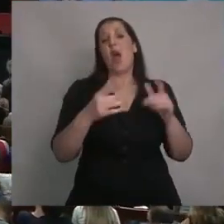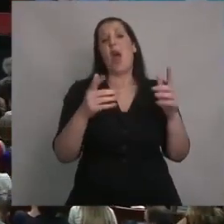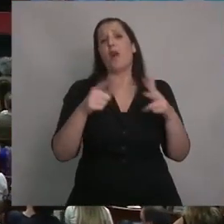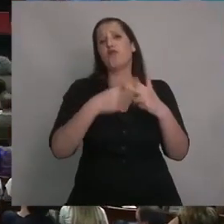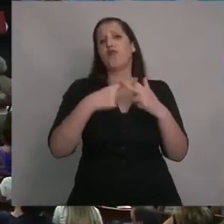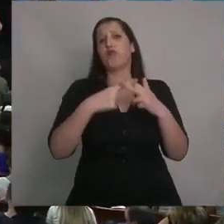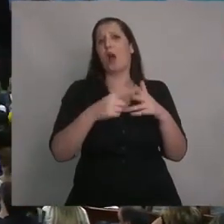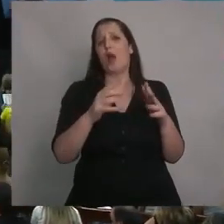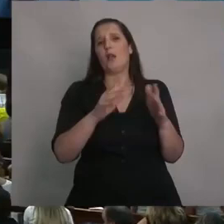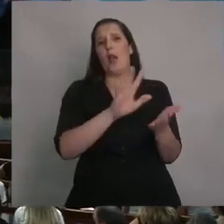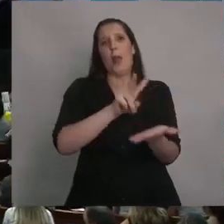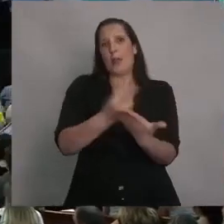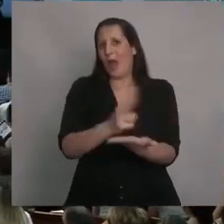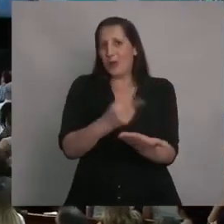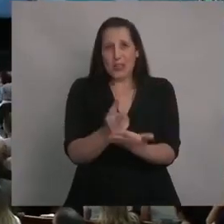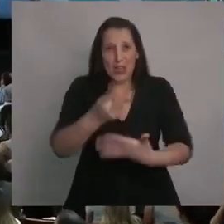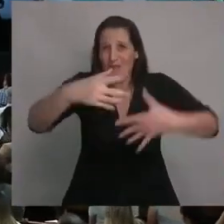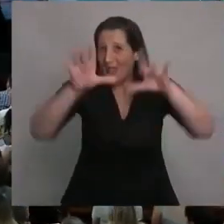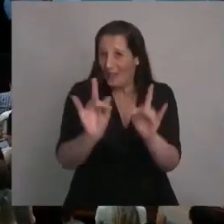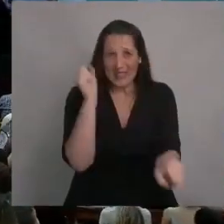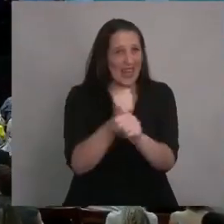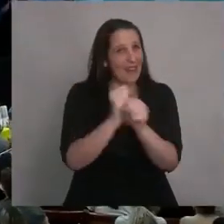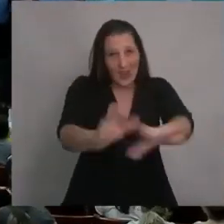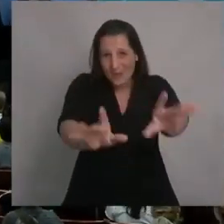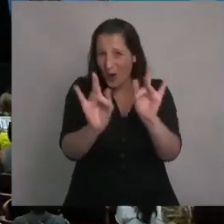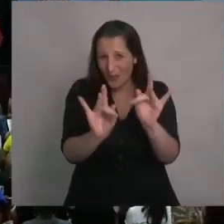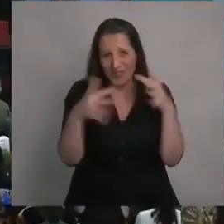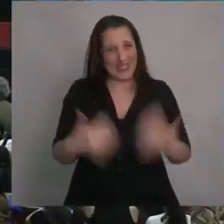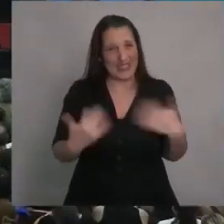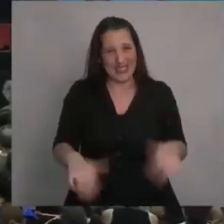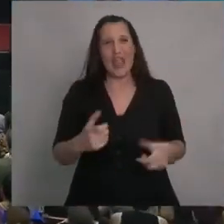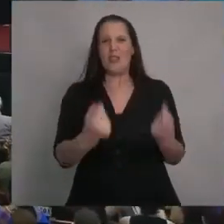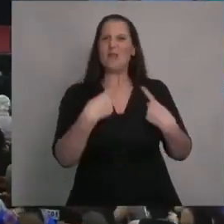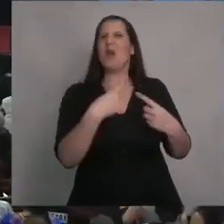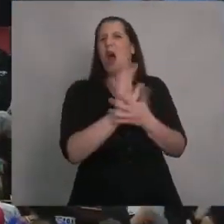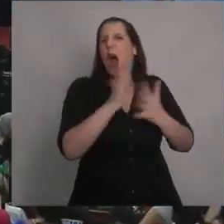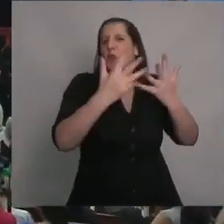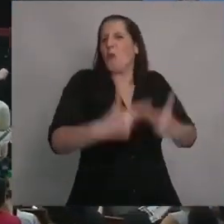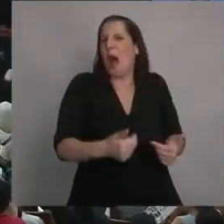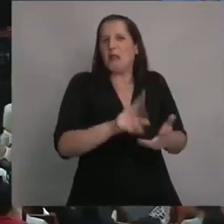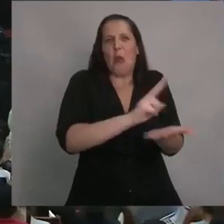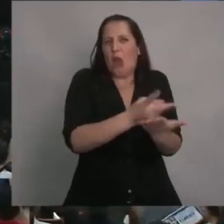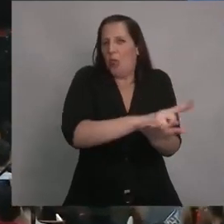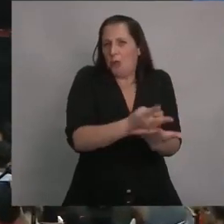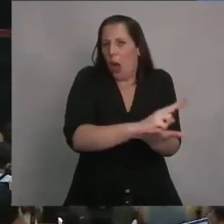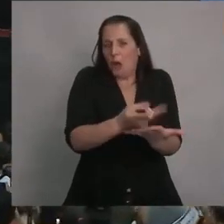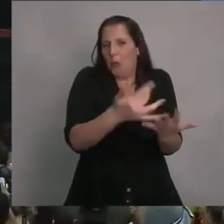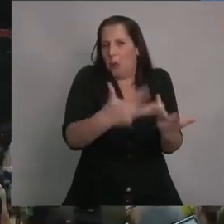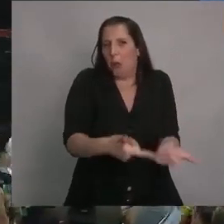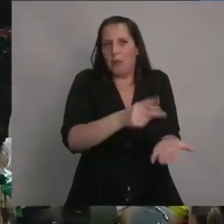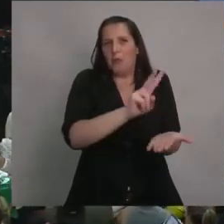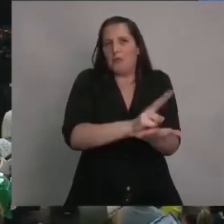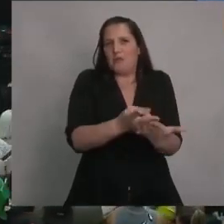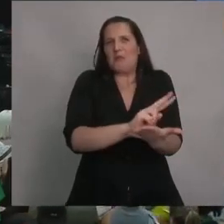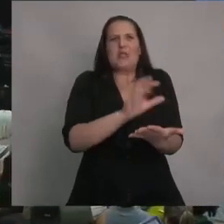es de lo más difícil que existe en este mundo. Me pusieron un gran traductor de Berkeley, un profesor de traducción de Berkeley